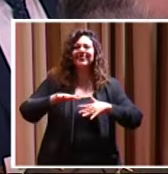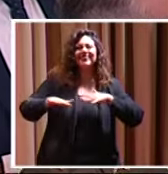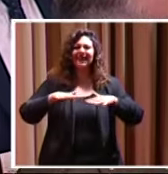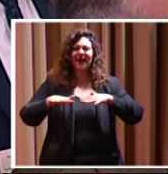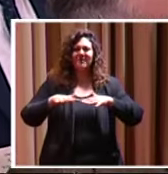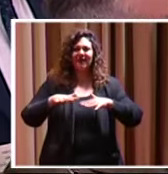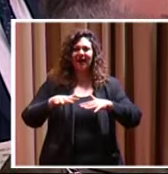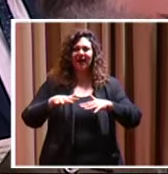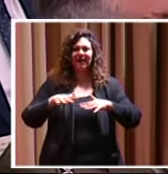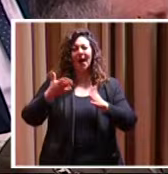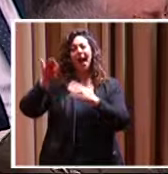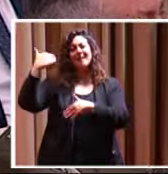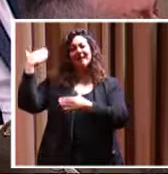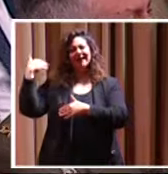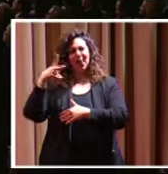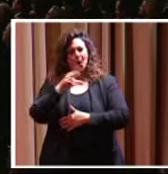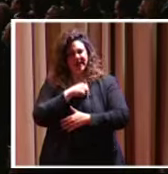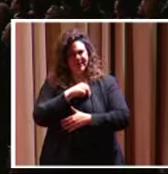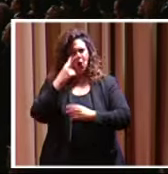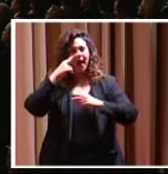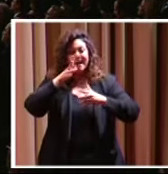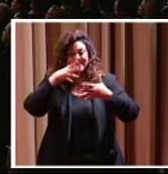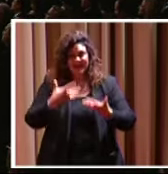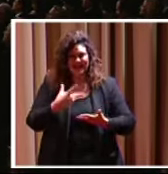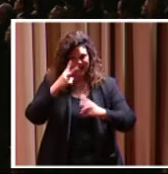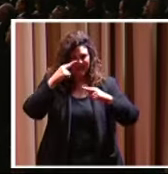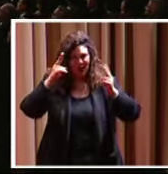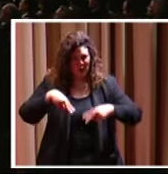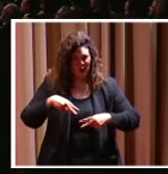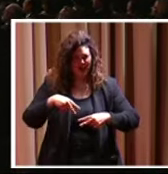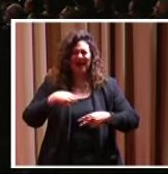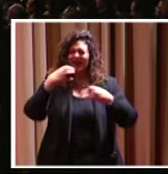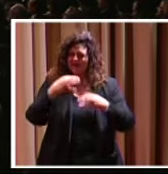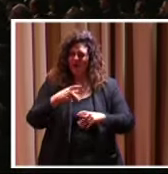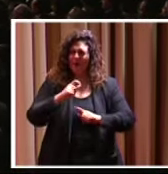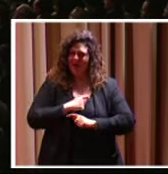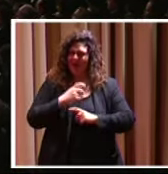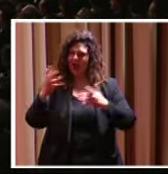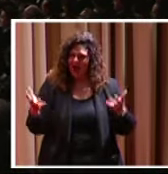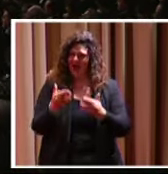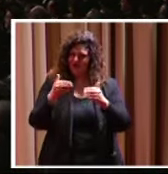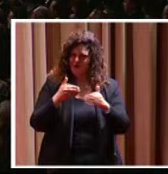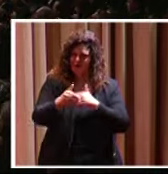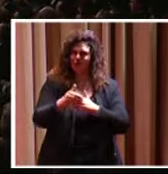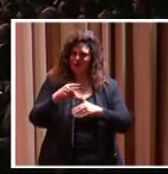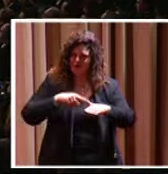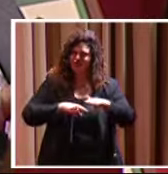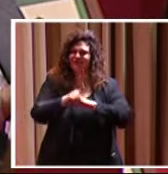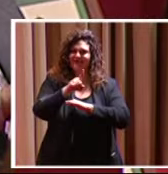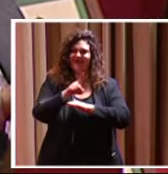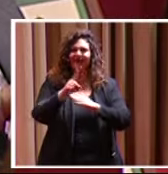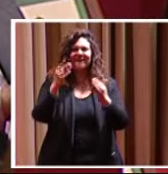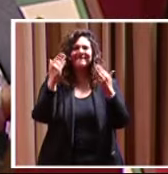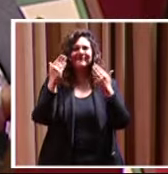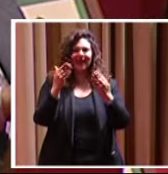premia el pasado, reconoce el presente y, estoy seguro, alienta un prometedor futuro.